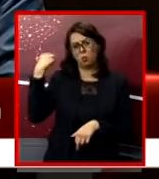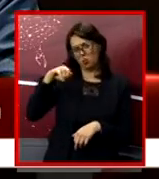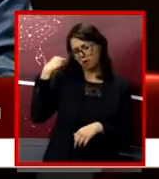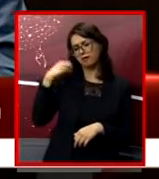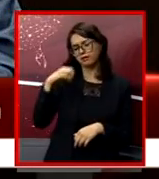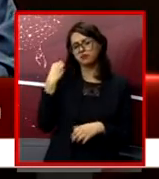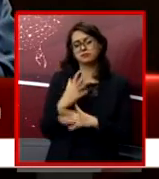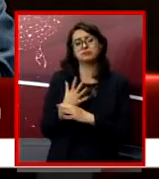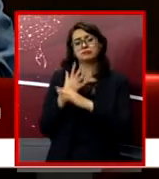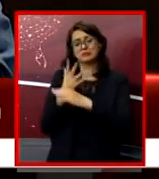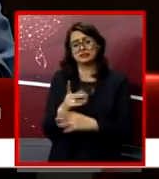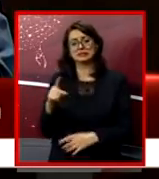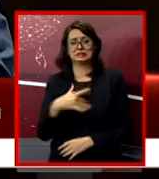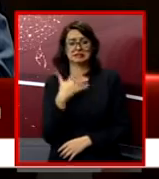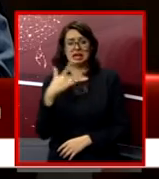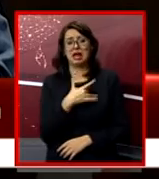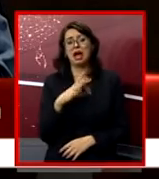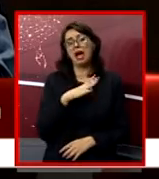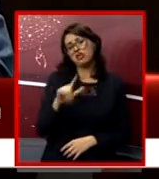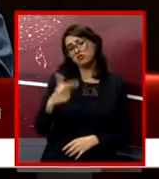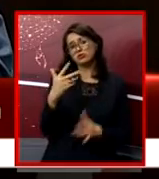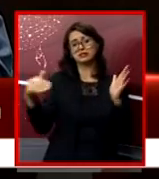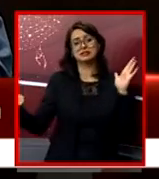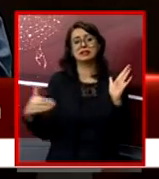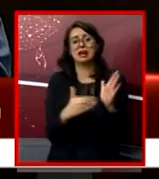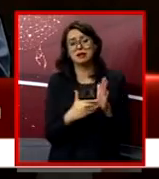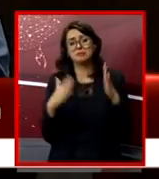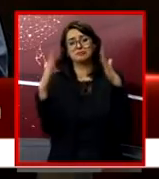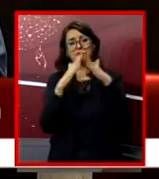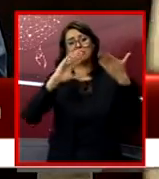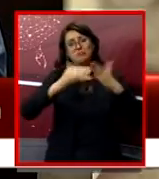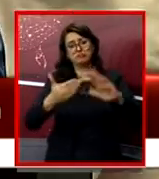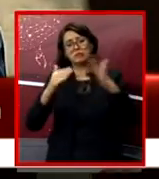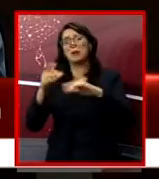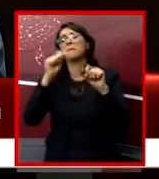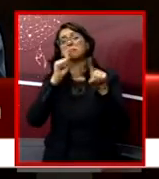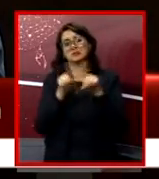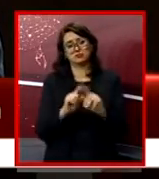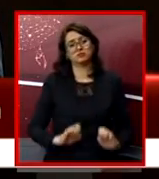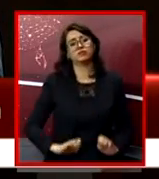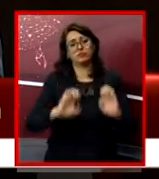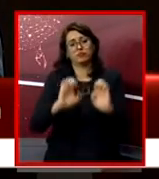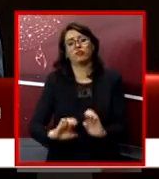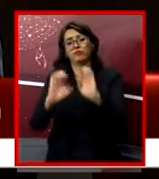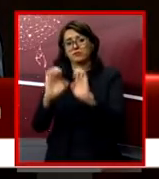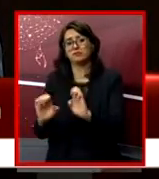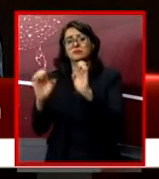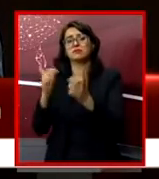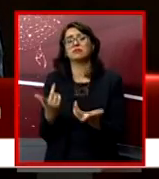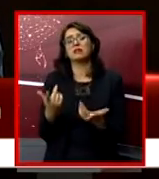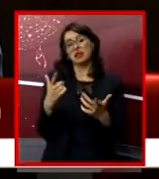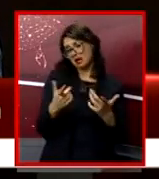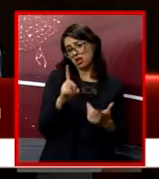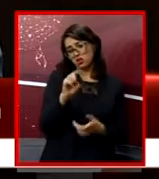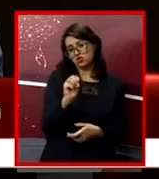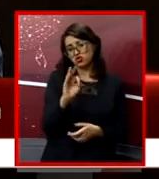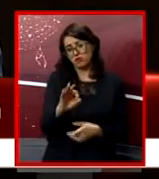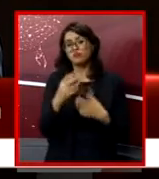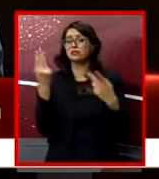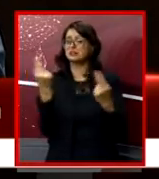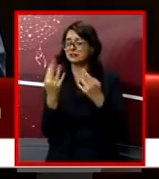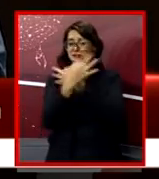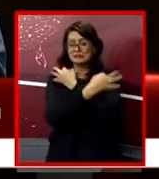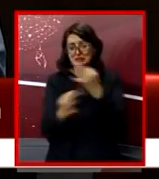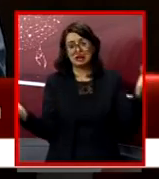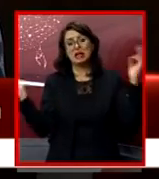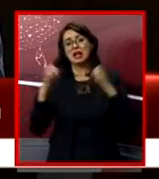Estado, donde manifestó que hay 12,000 viviendas afectadas, así como inmuebles públicos. Exigió que el oficial de la Federación publicara la declaratoria de emergencia